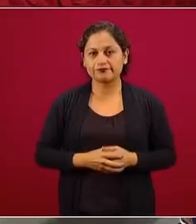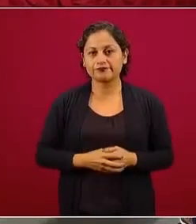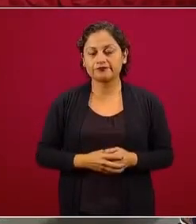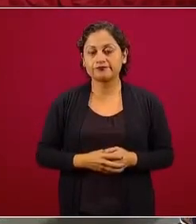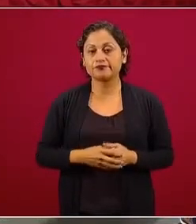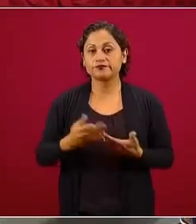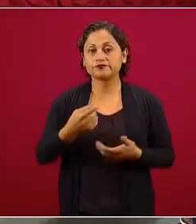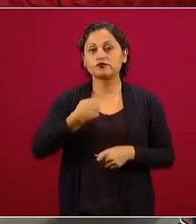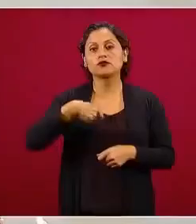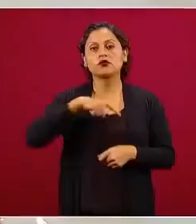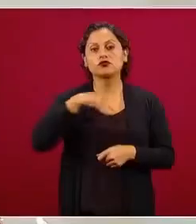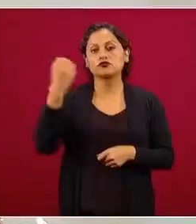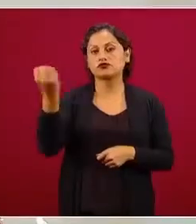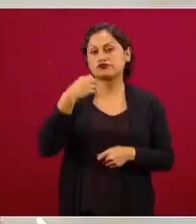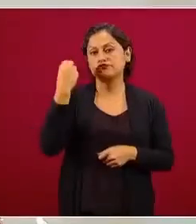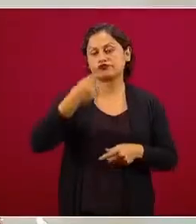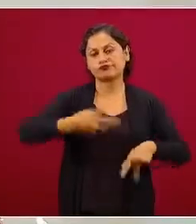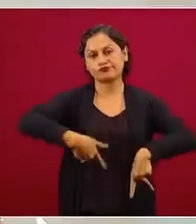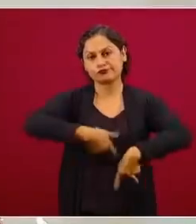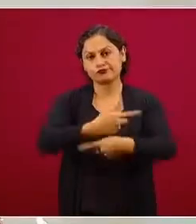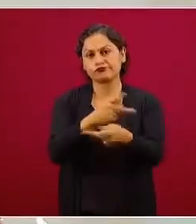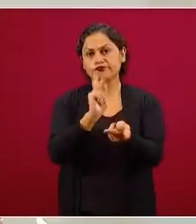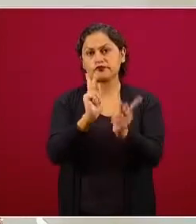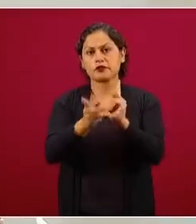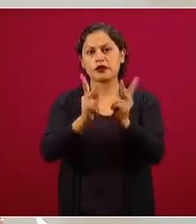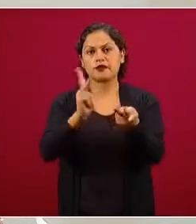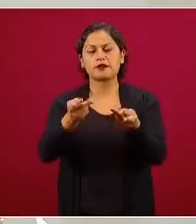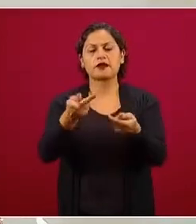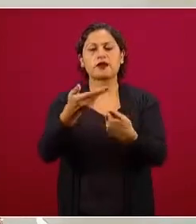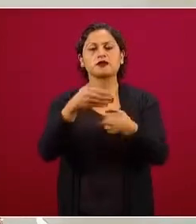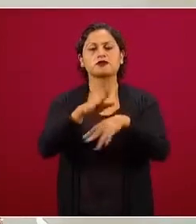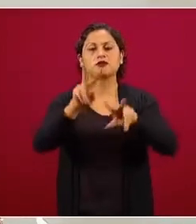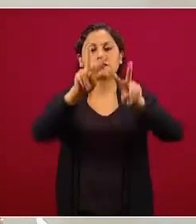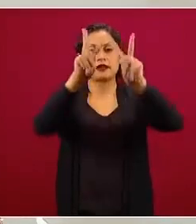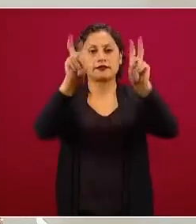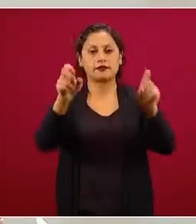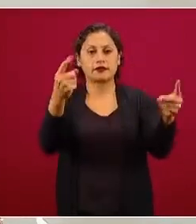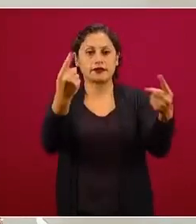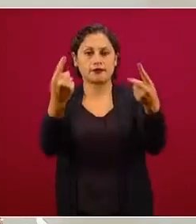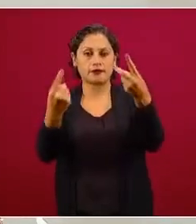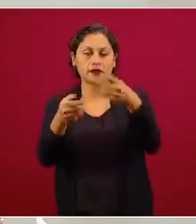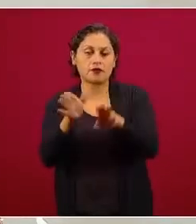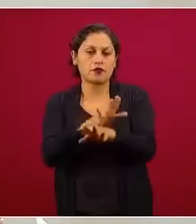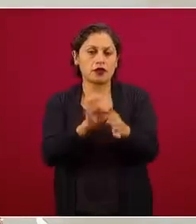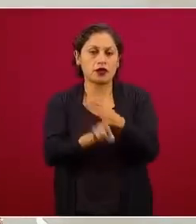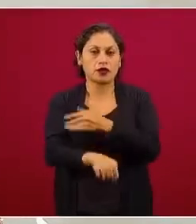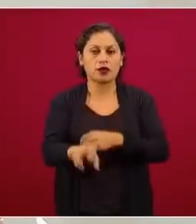de conversatorios sobre temas ejes para la población. La resiliencia